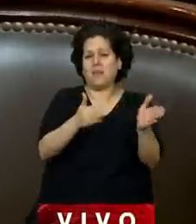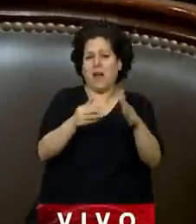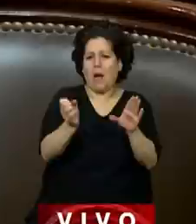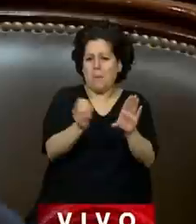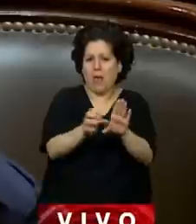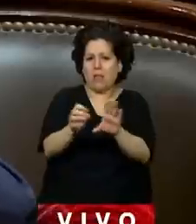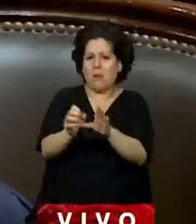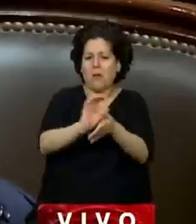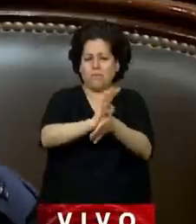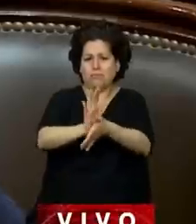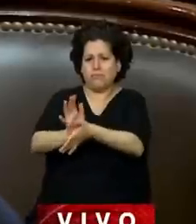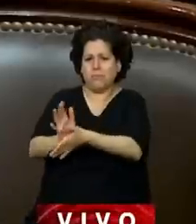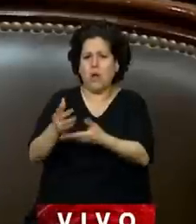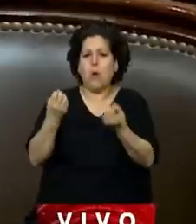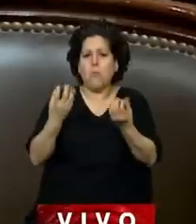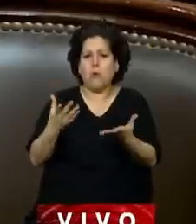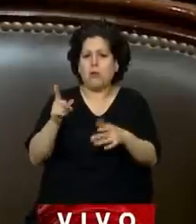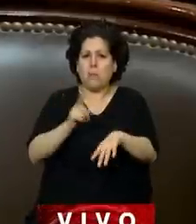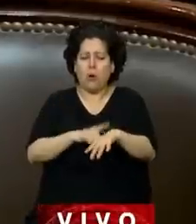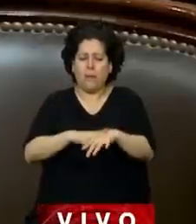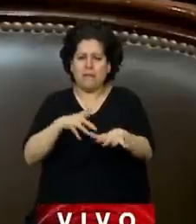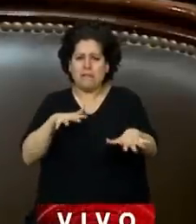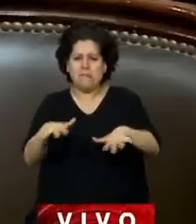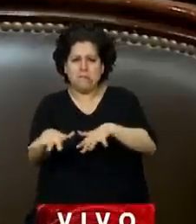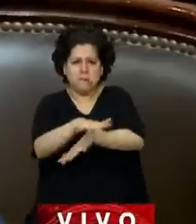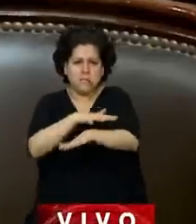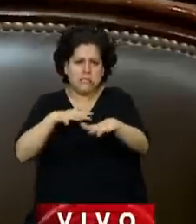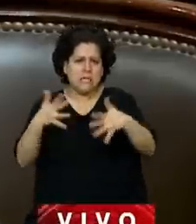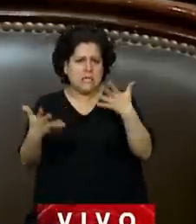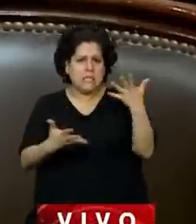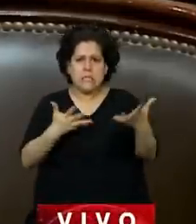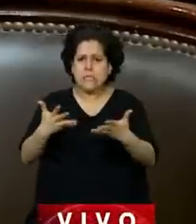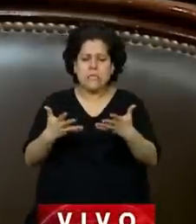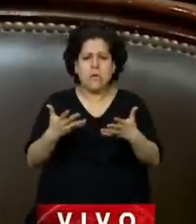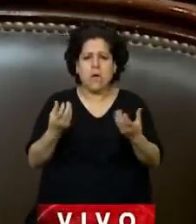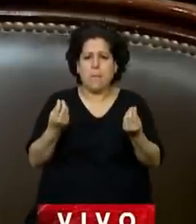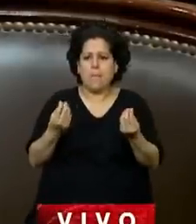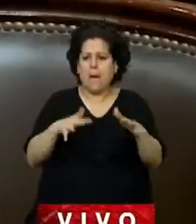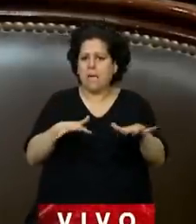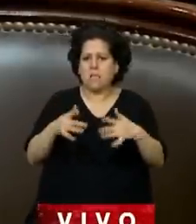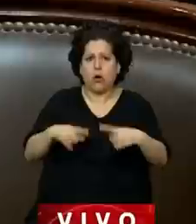Porque cuando las papas queman, ¿qué nos traen acá? ¿Qué nos han traído acá?